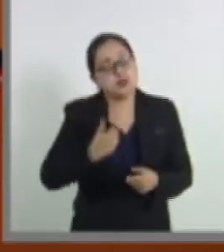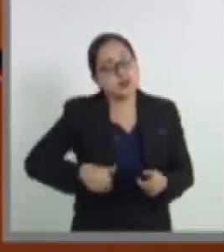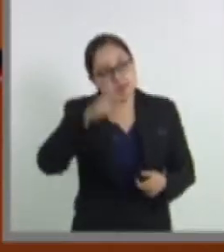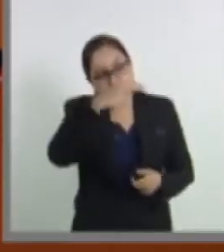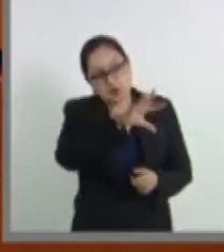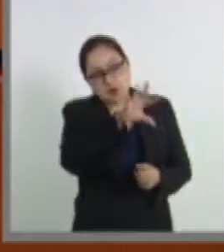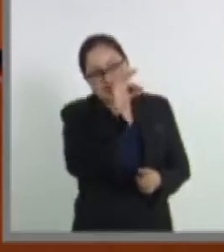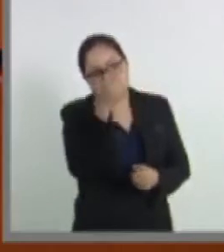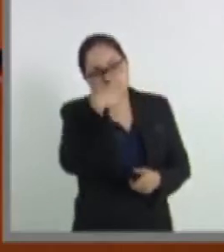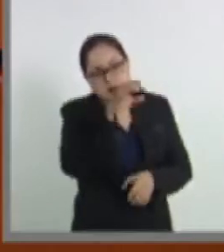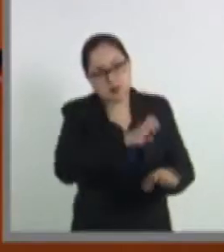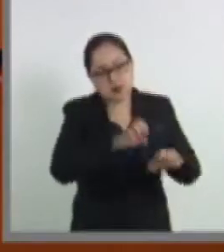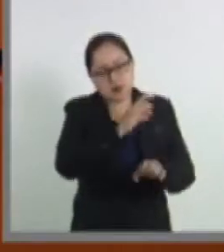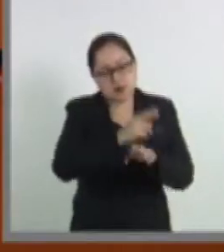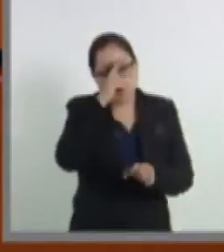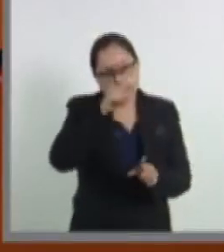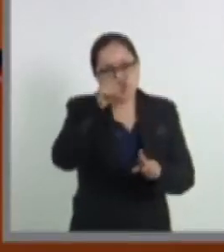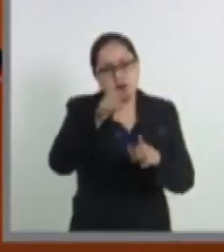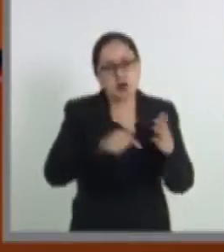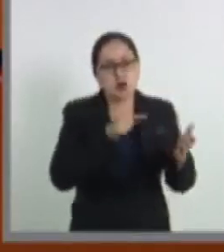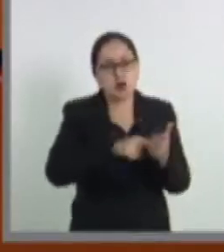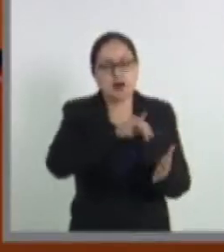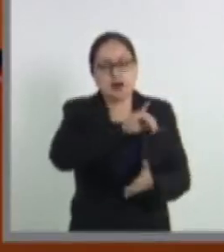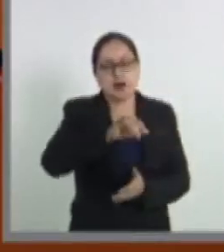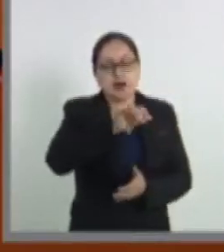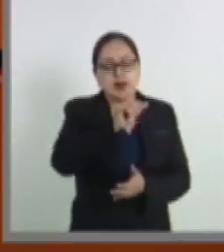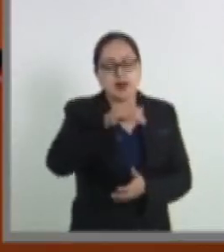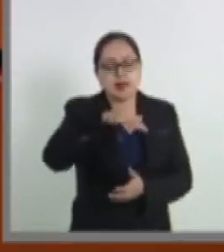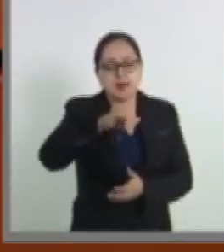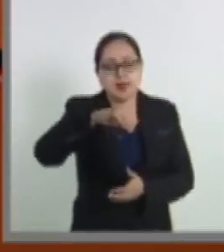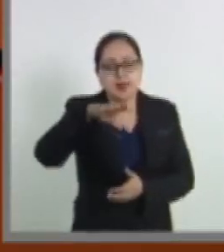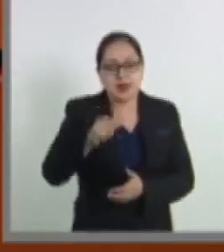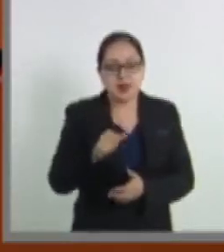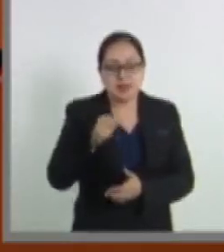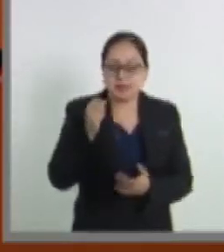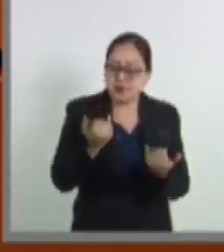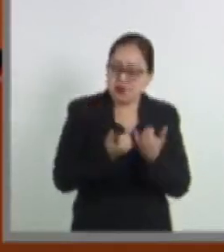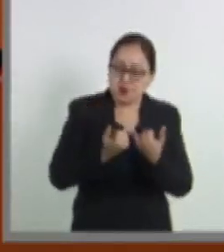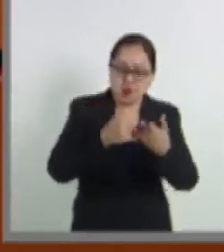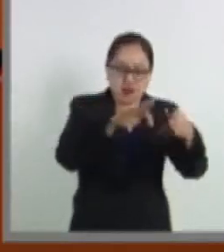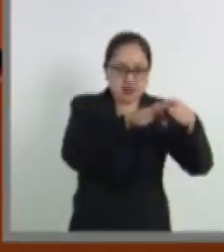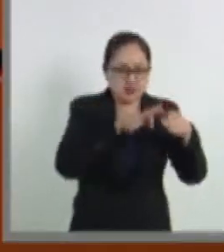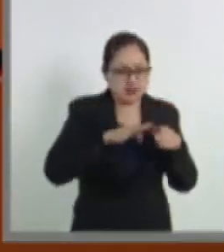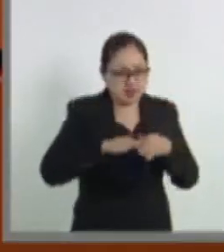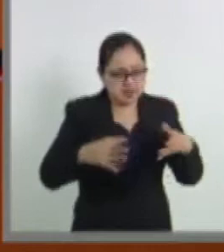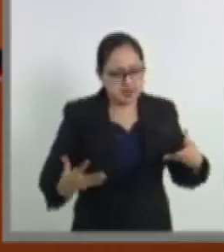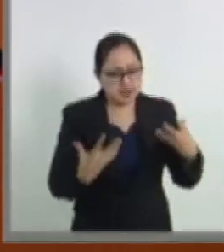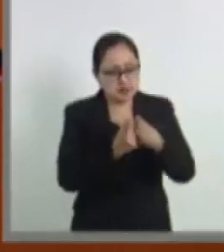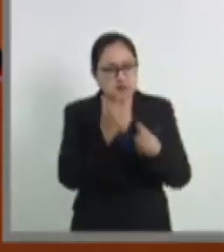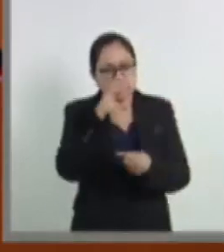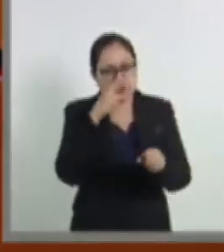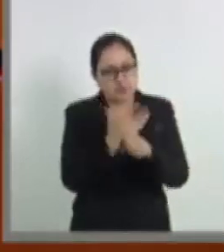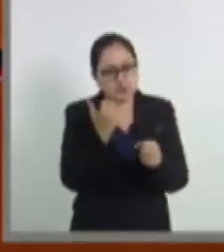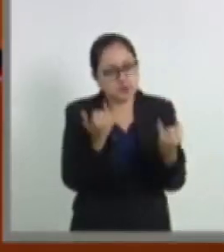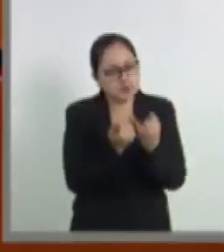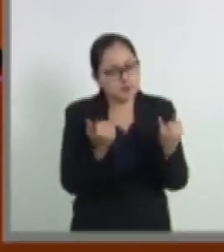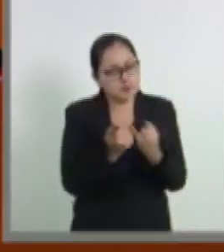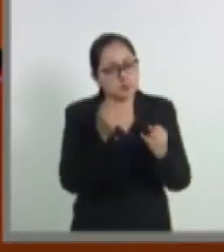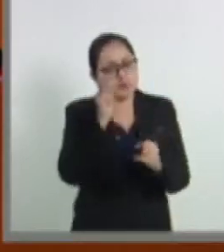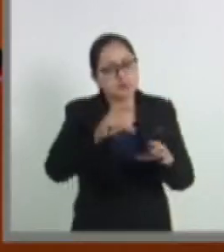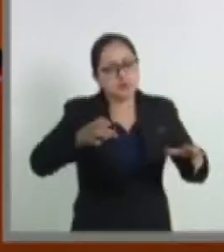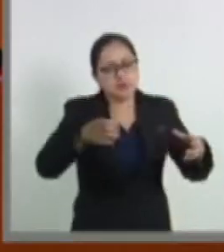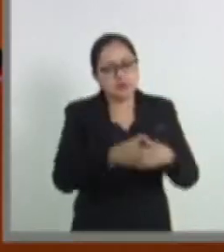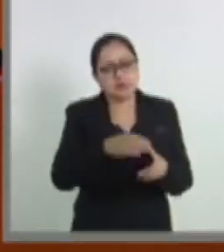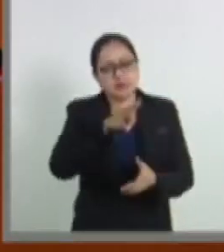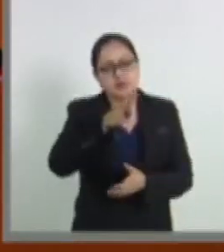como embajador de México en Jamaica y en forma concurrente sujeto a la recepción del beneplácito correspondiente ante la Mancomunidad